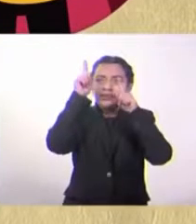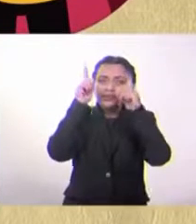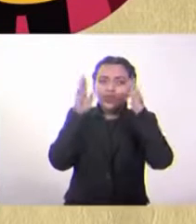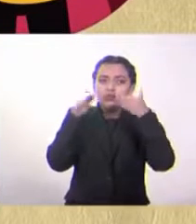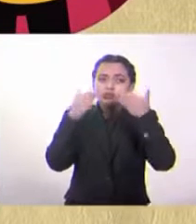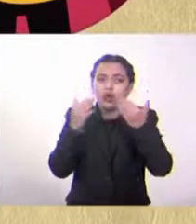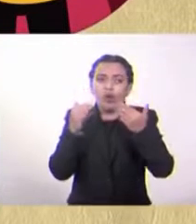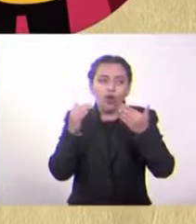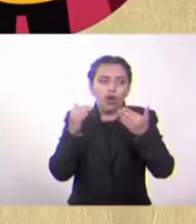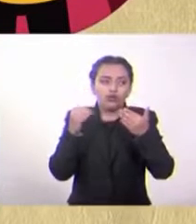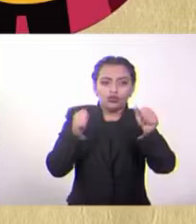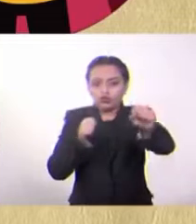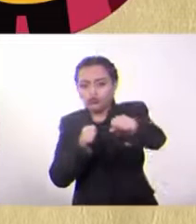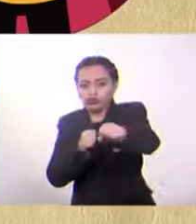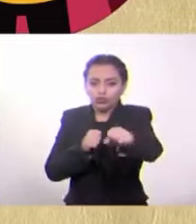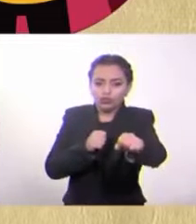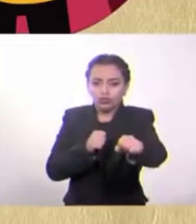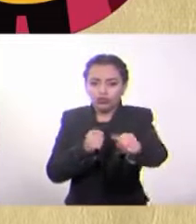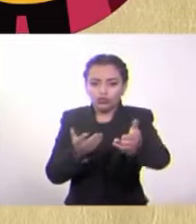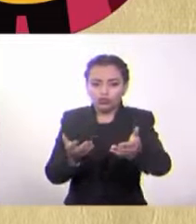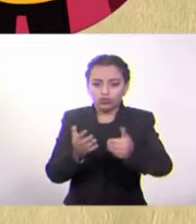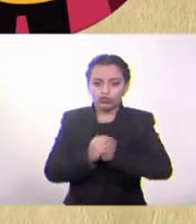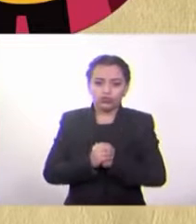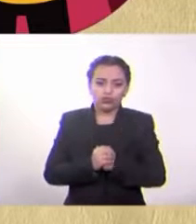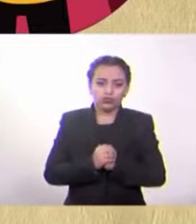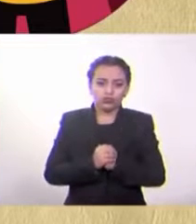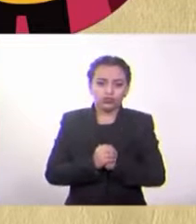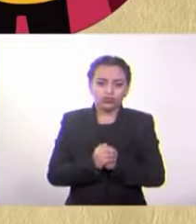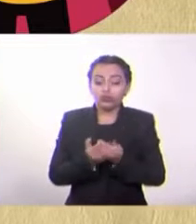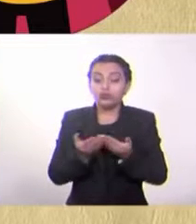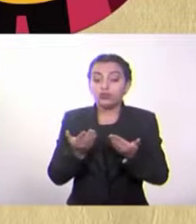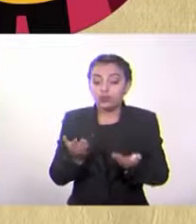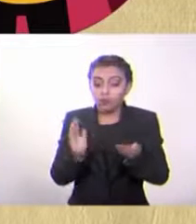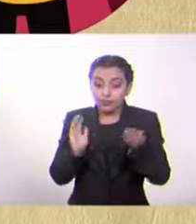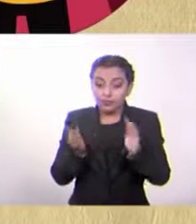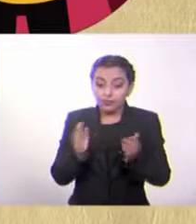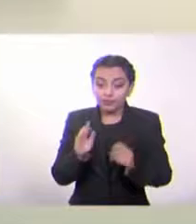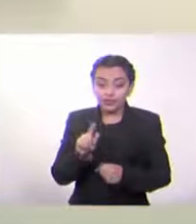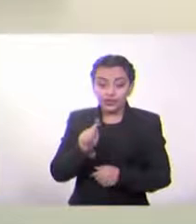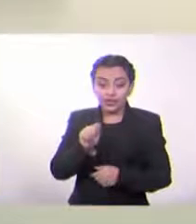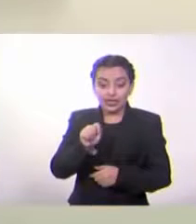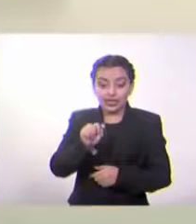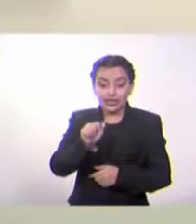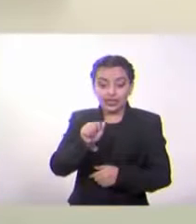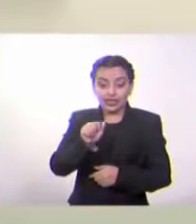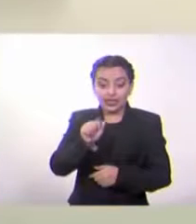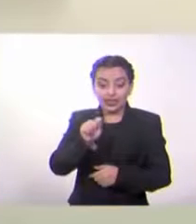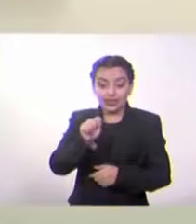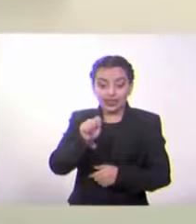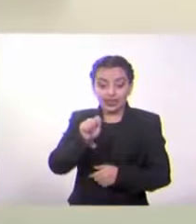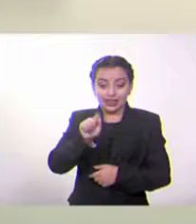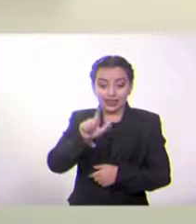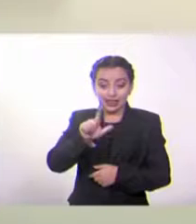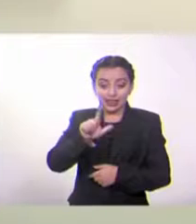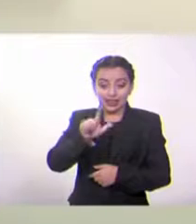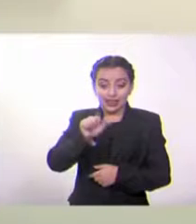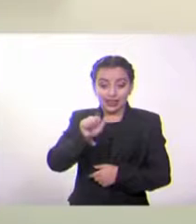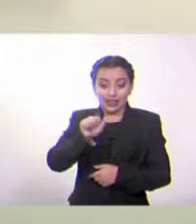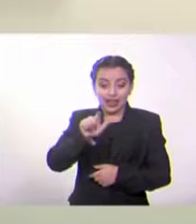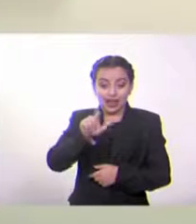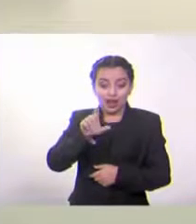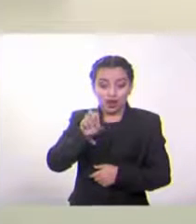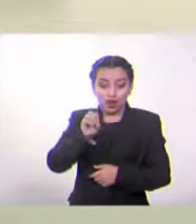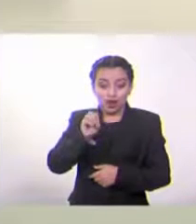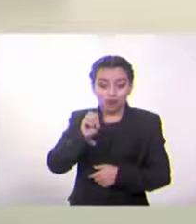héroes, así como aparece en la leyenda de la ciguanaba Tlaloc, el dios de la lluvia. La